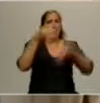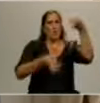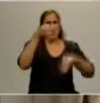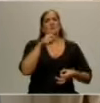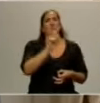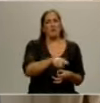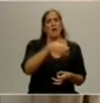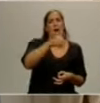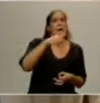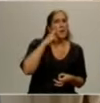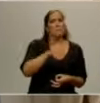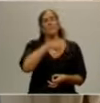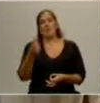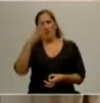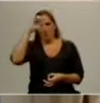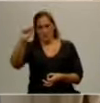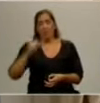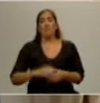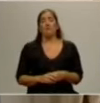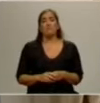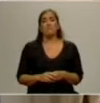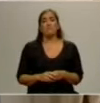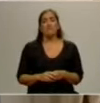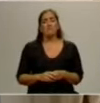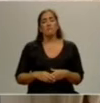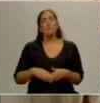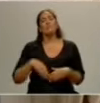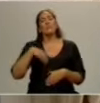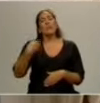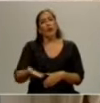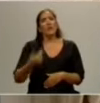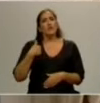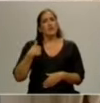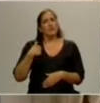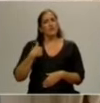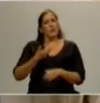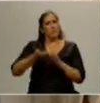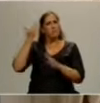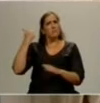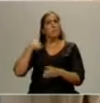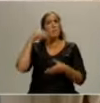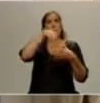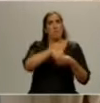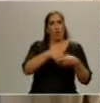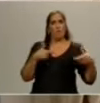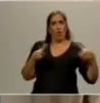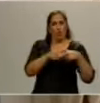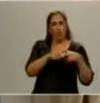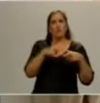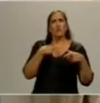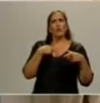un juicio que terminó en un juicio oral, un juicio en el cual yo fui muy crítica siendo miembro de esa